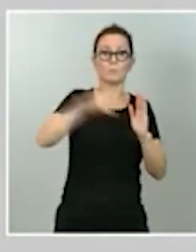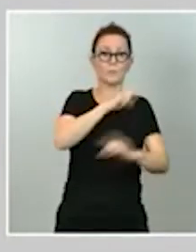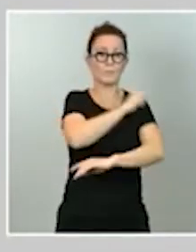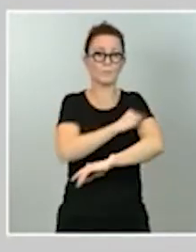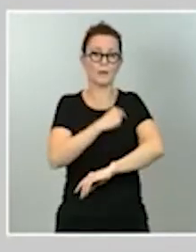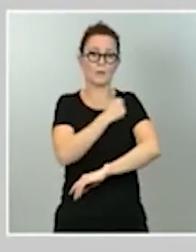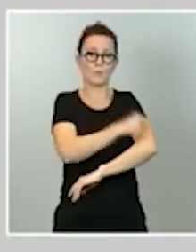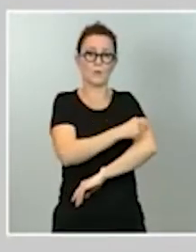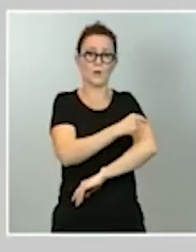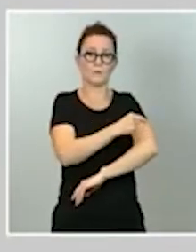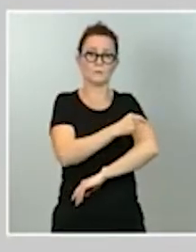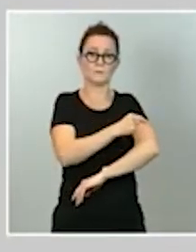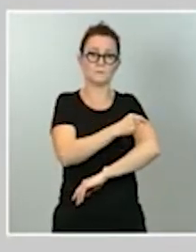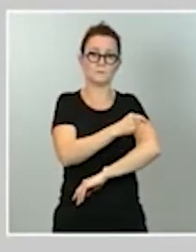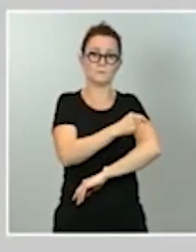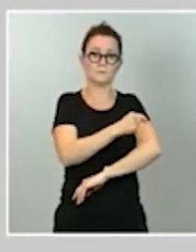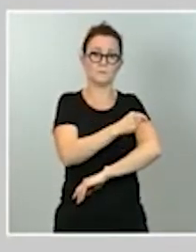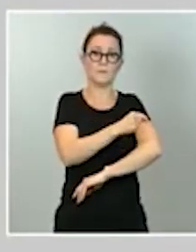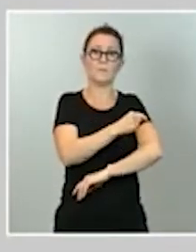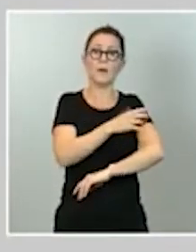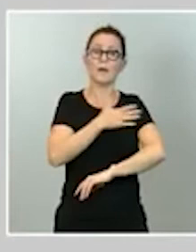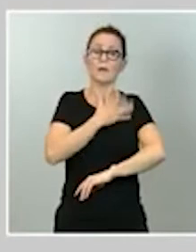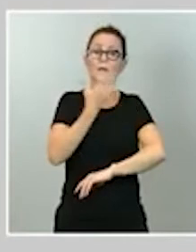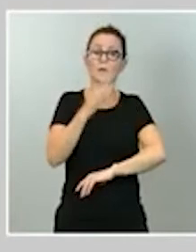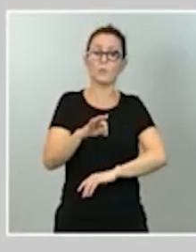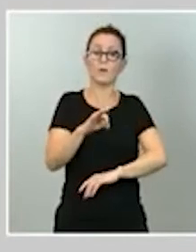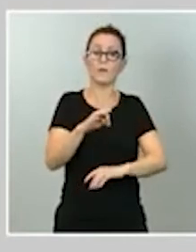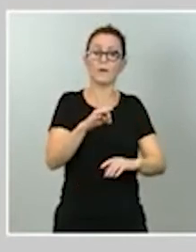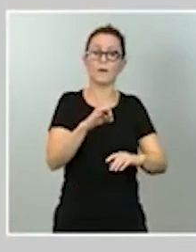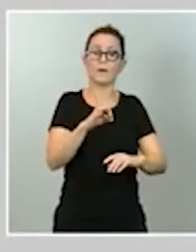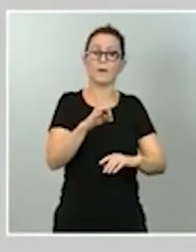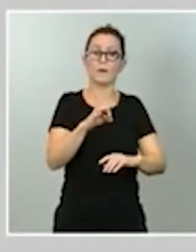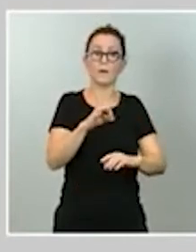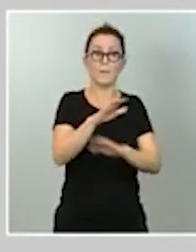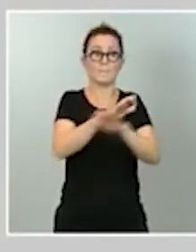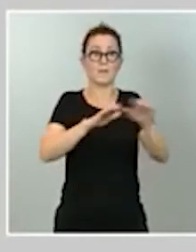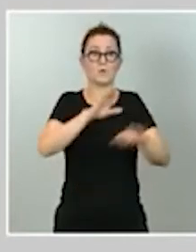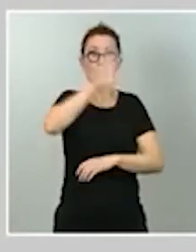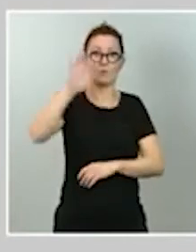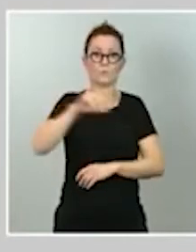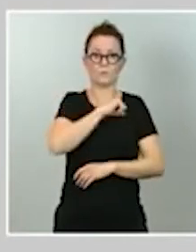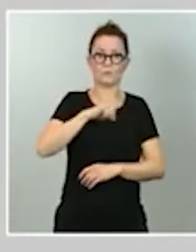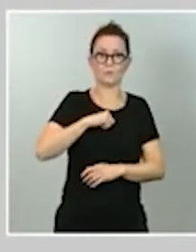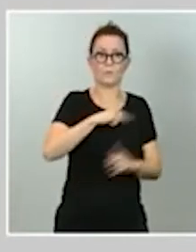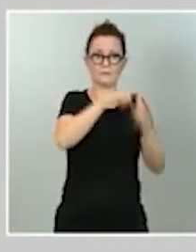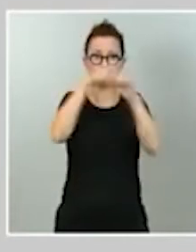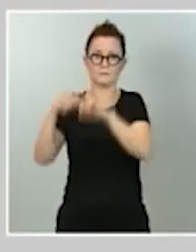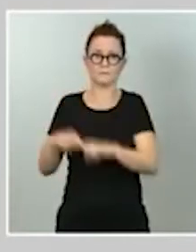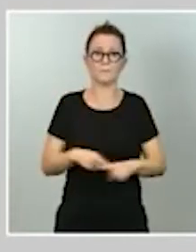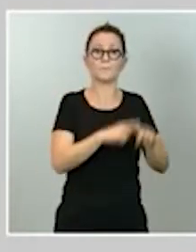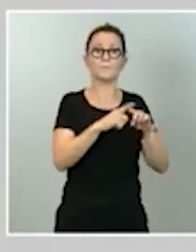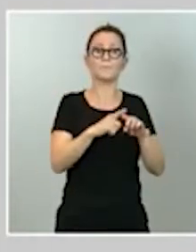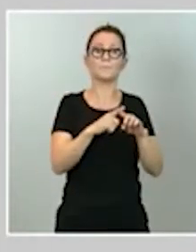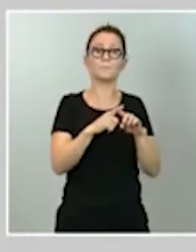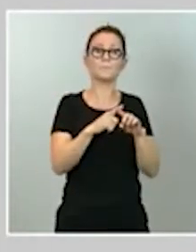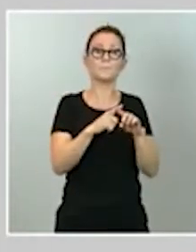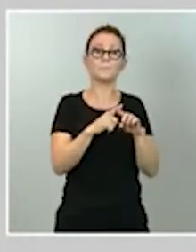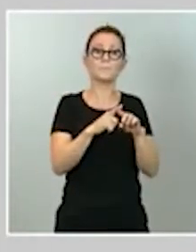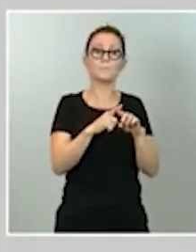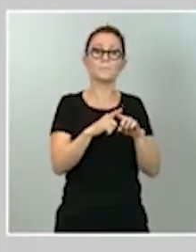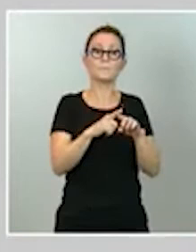también suministro al conjunto de comunidades autónomas por eso en relación con todos estos datos